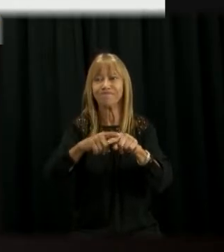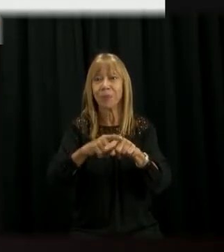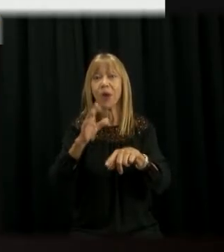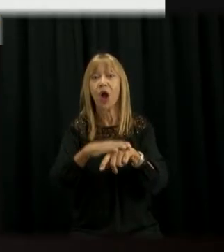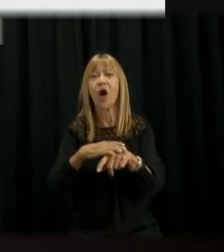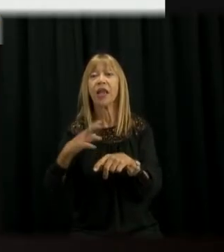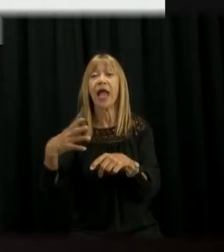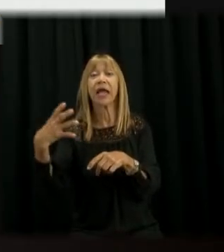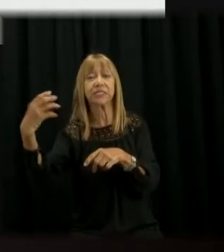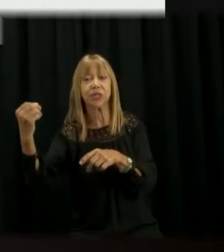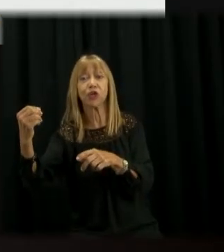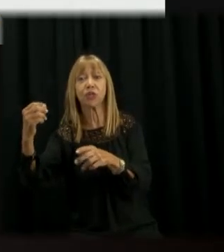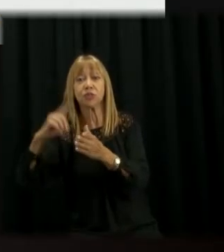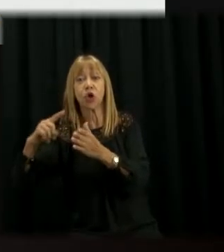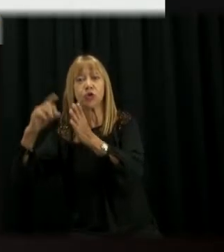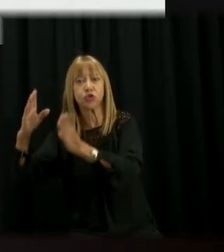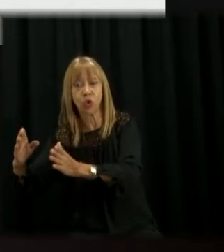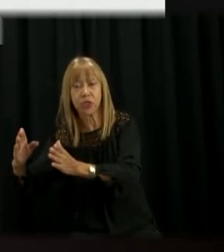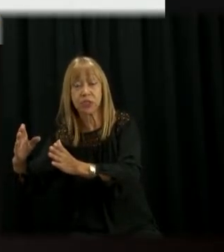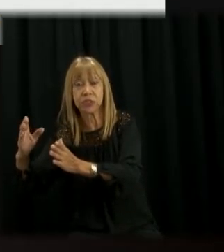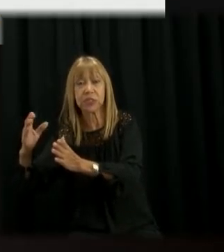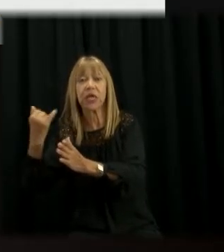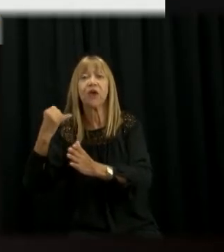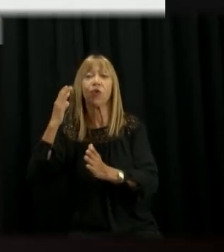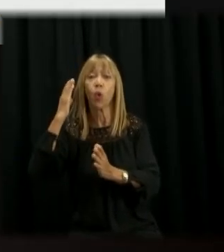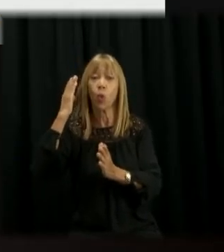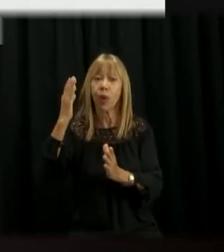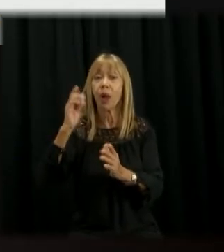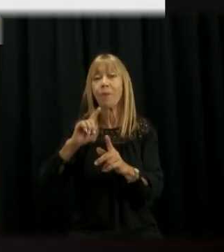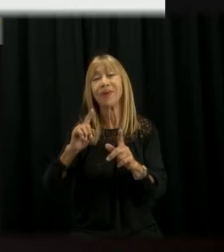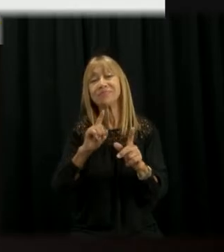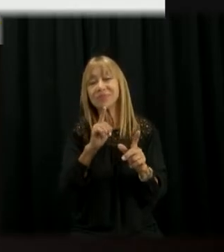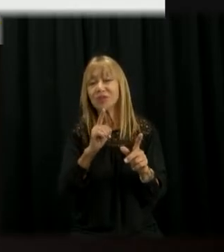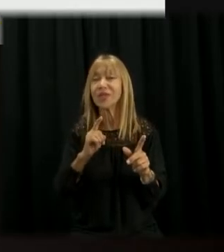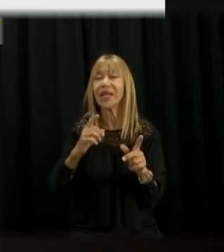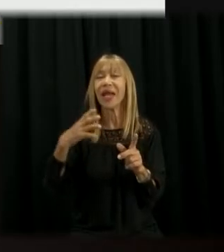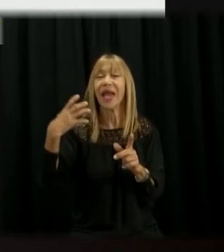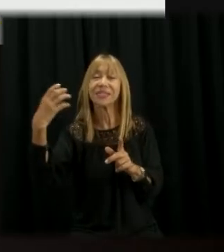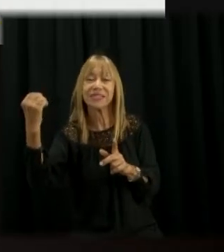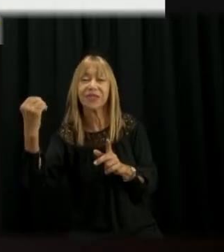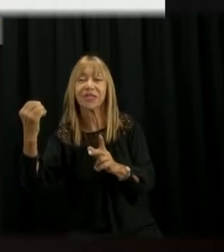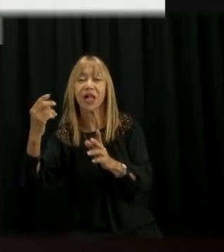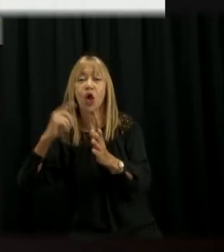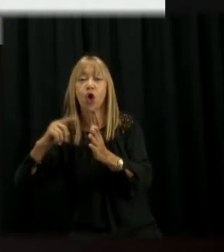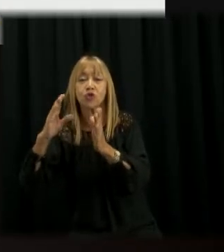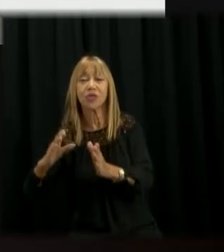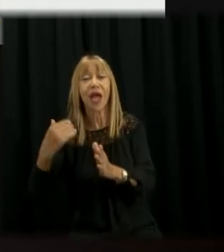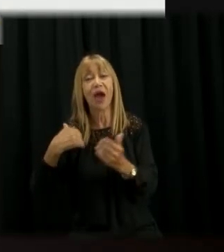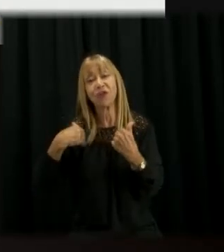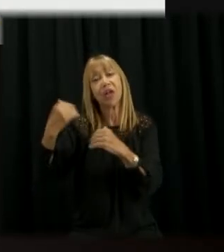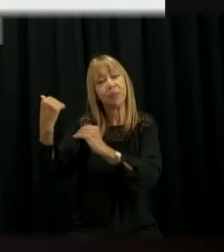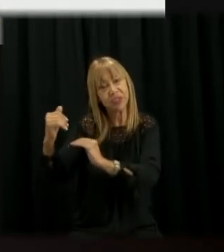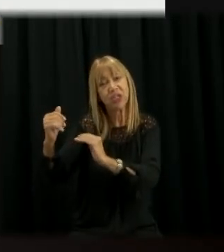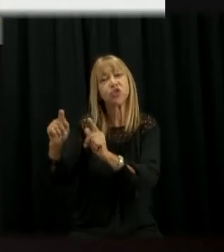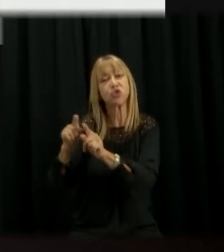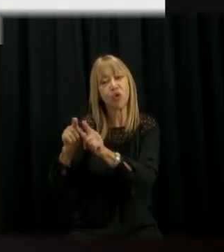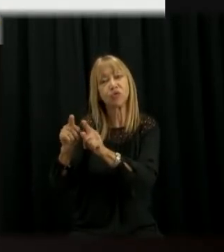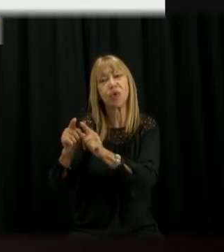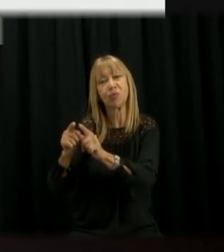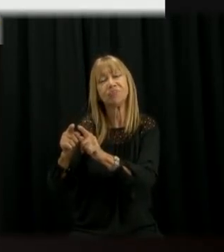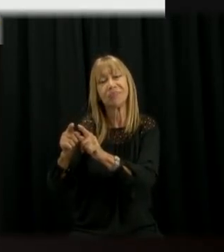en apostar en auditores externos, si quieren, pero definitivamente estos consultores